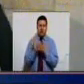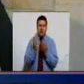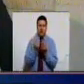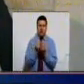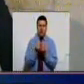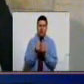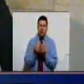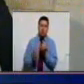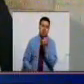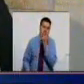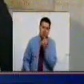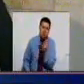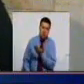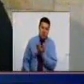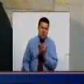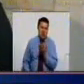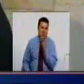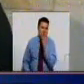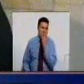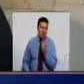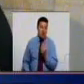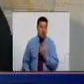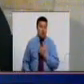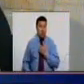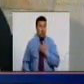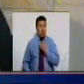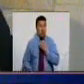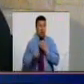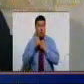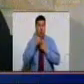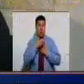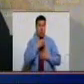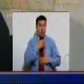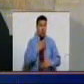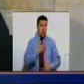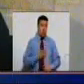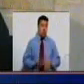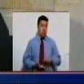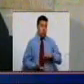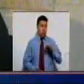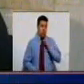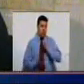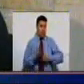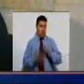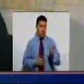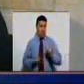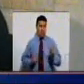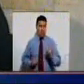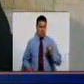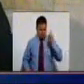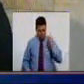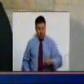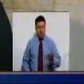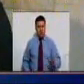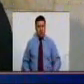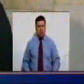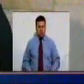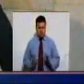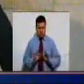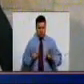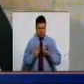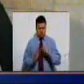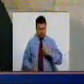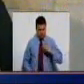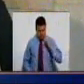antipopular, mientras que estos delincuentes de cuello blanco no responden como deberían responder por su deber mínimo elemental